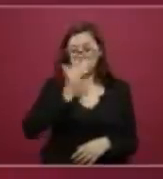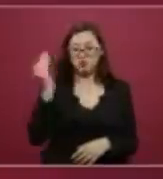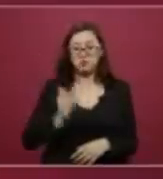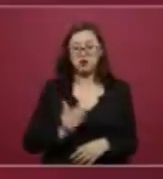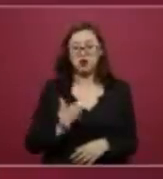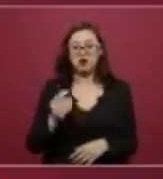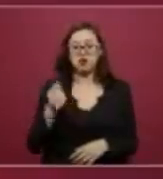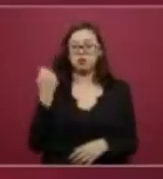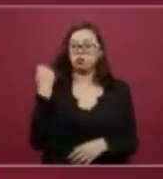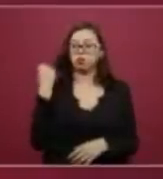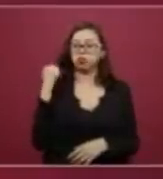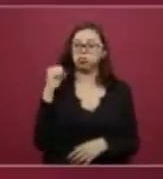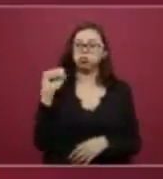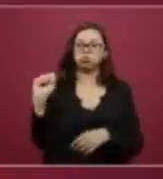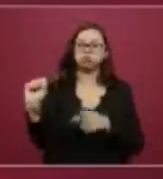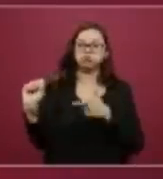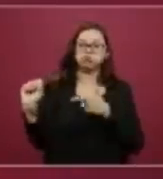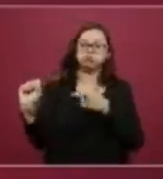pero